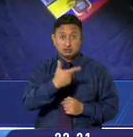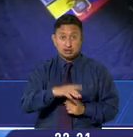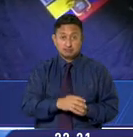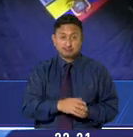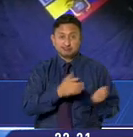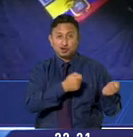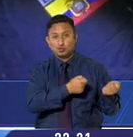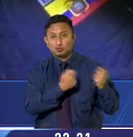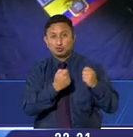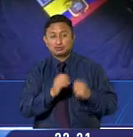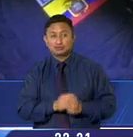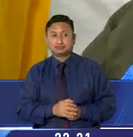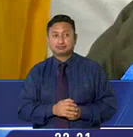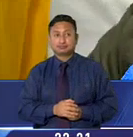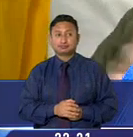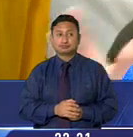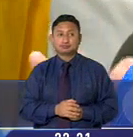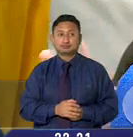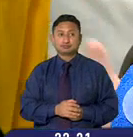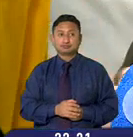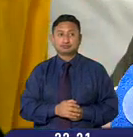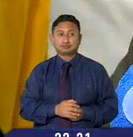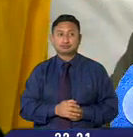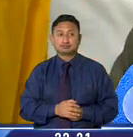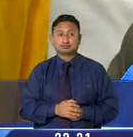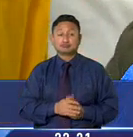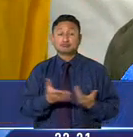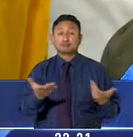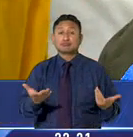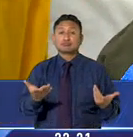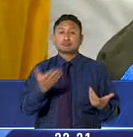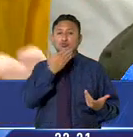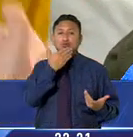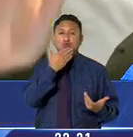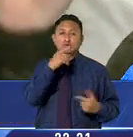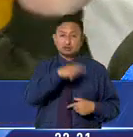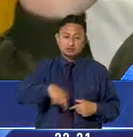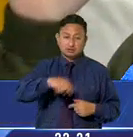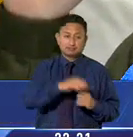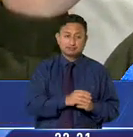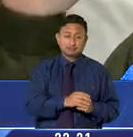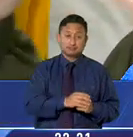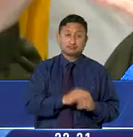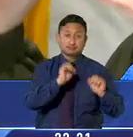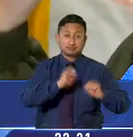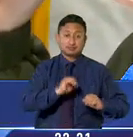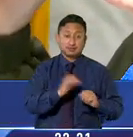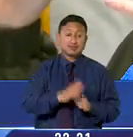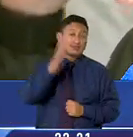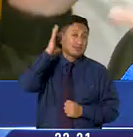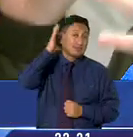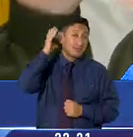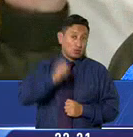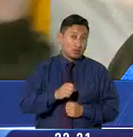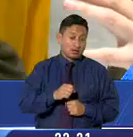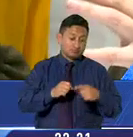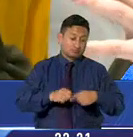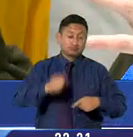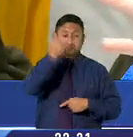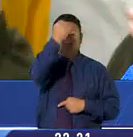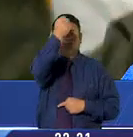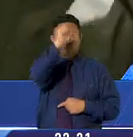y sacados del país. La ruta interna para la migración irregular era la zona austral y Sierra